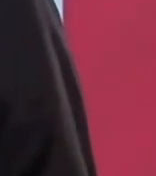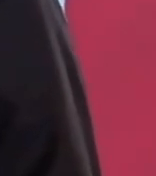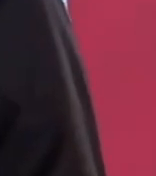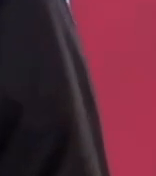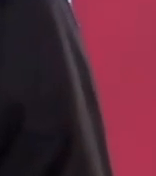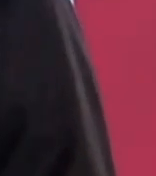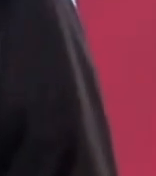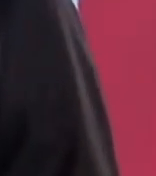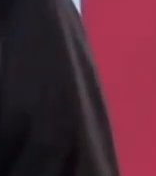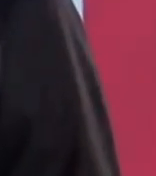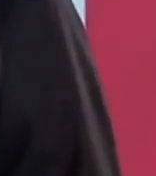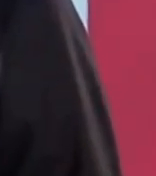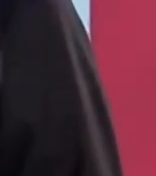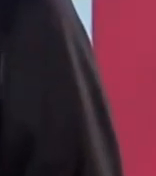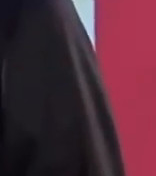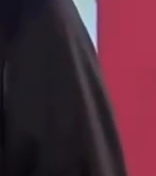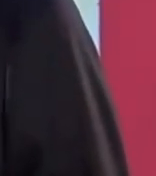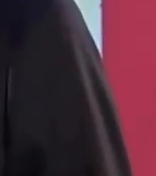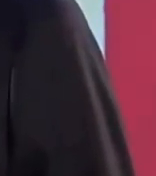ayudando para